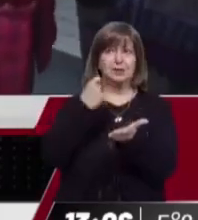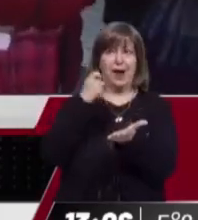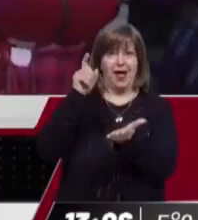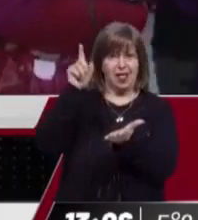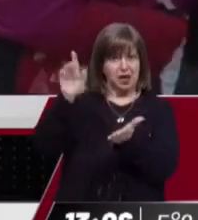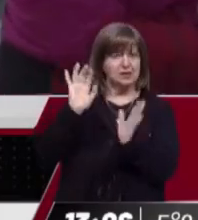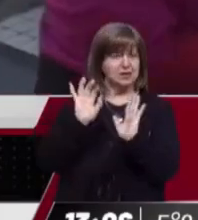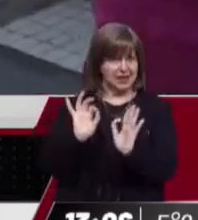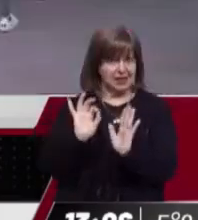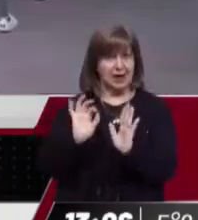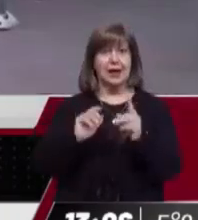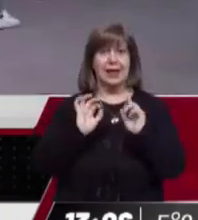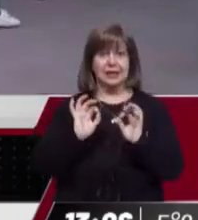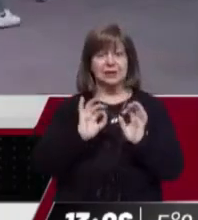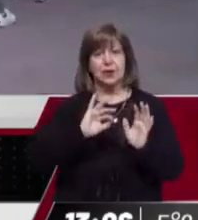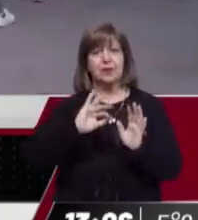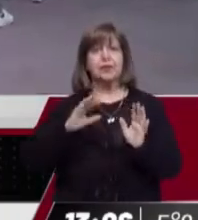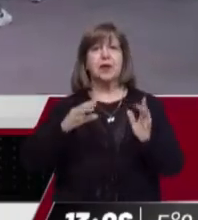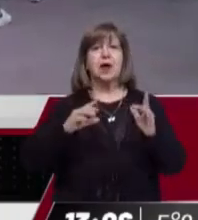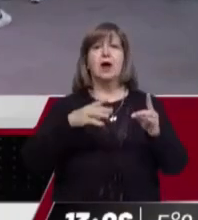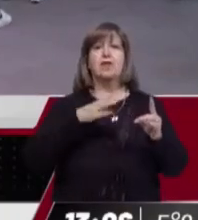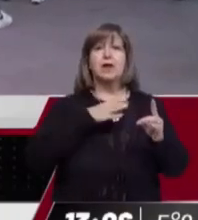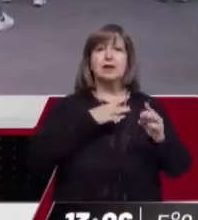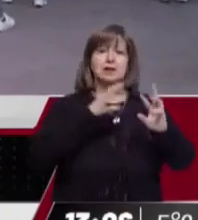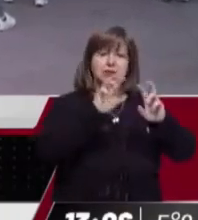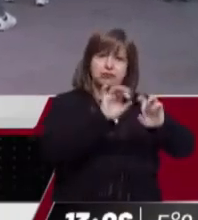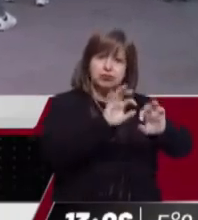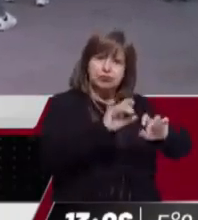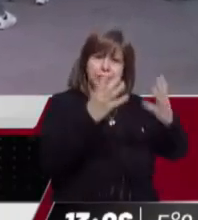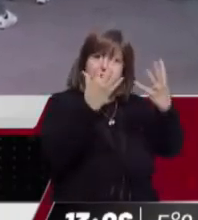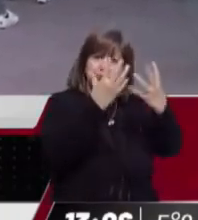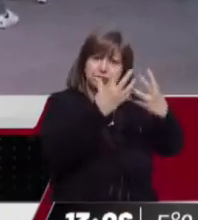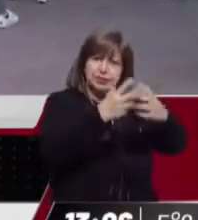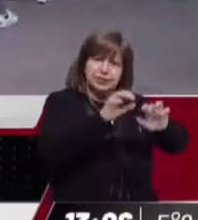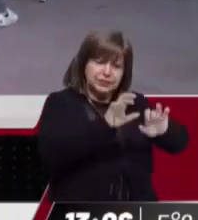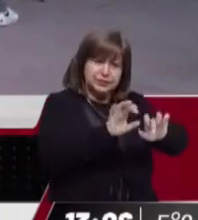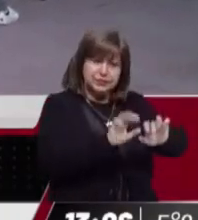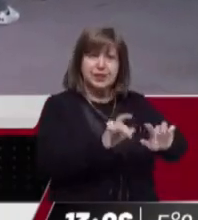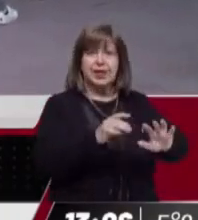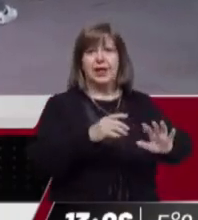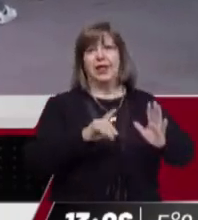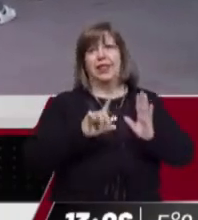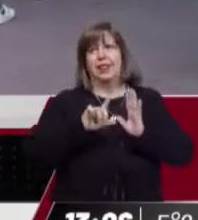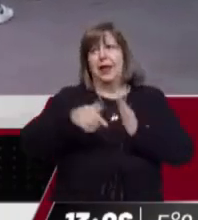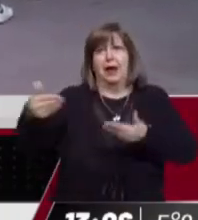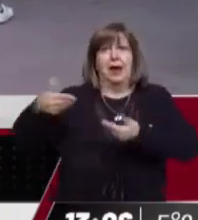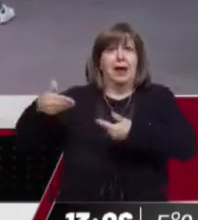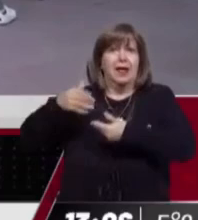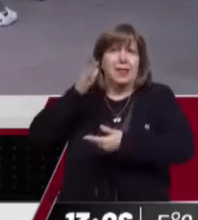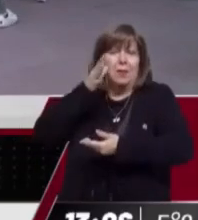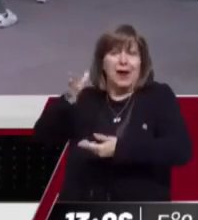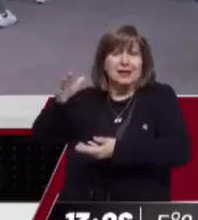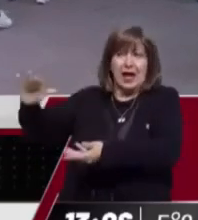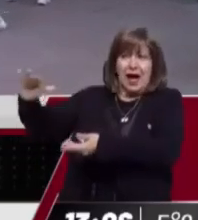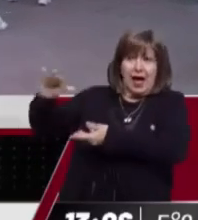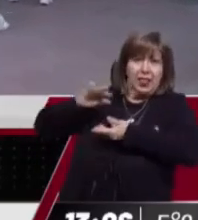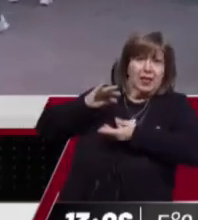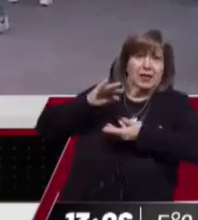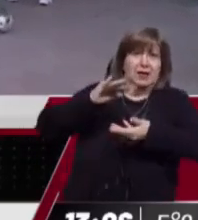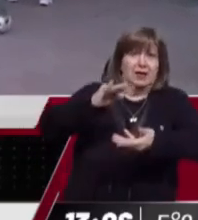el resto estamos digamos procesándolos a medida que que podemos el problema que la demanda es enorme y